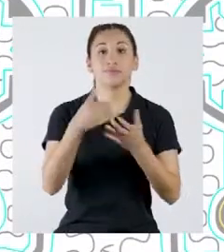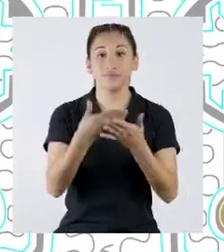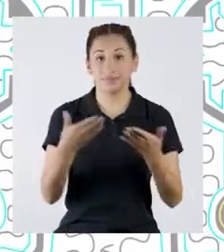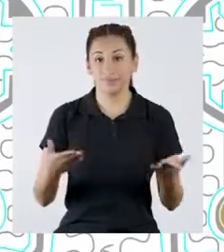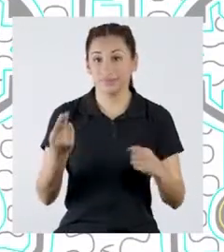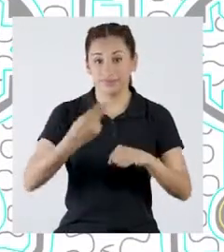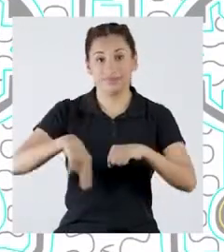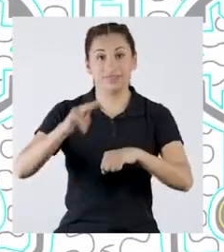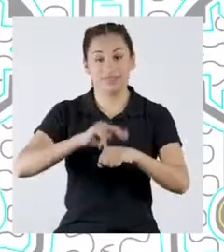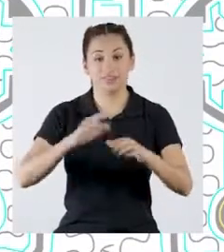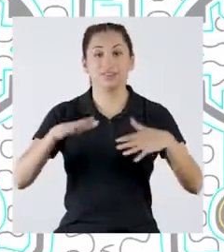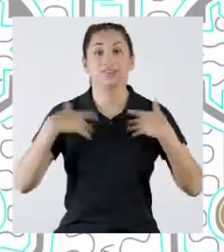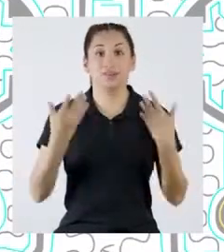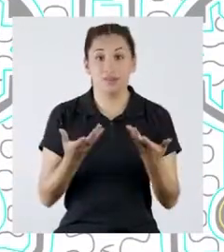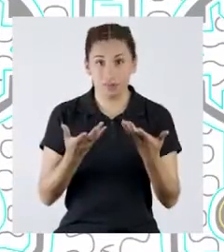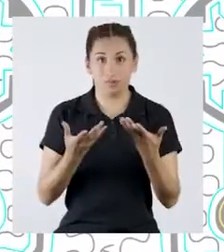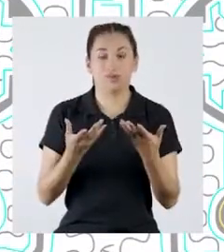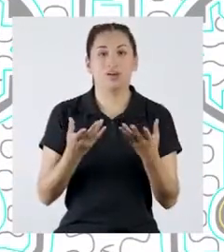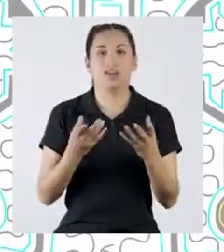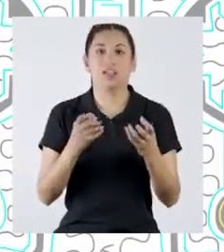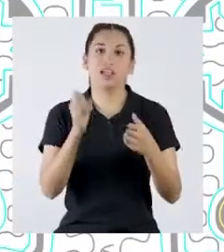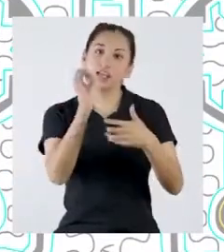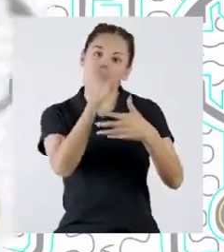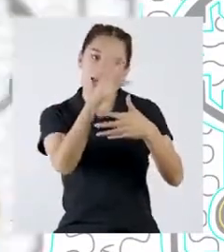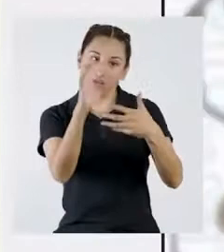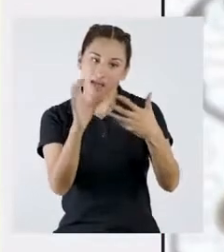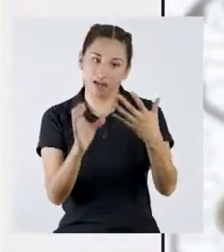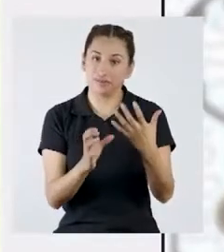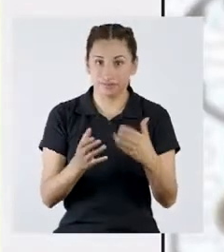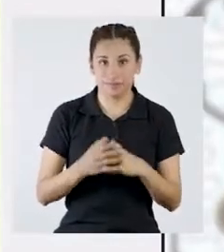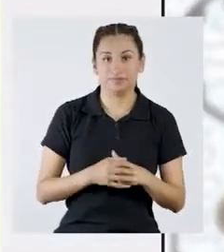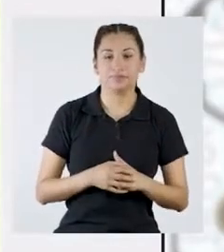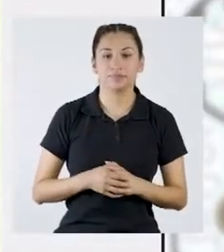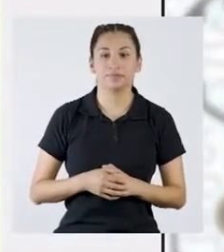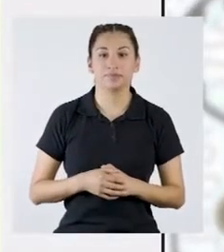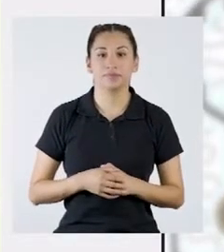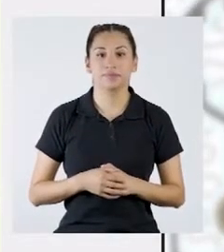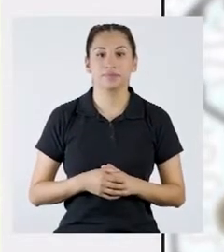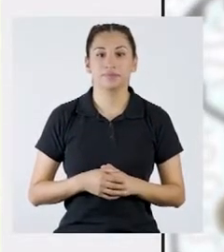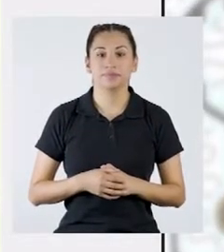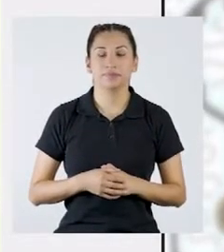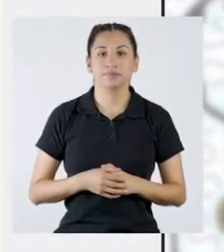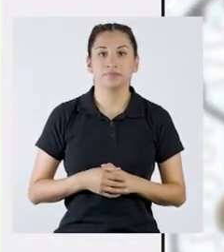Los recursos naturales se pueden clasificar de la siguiente manera.